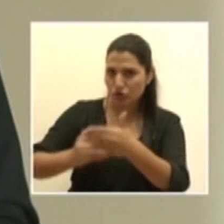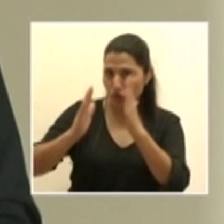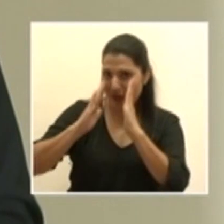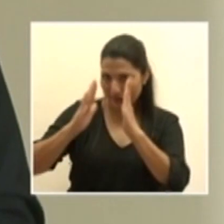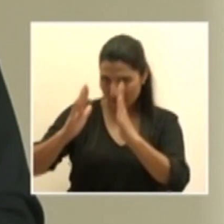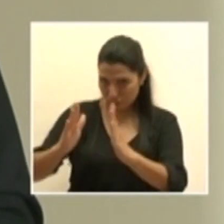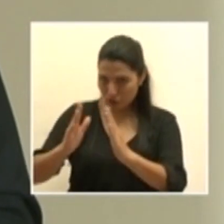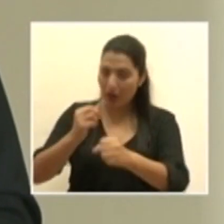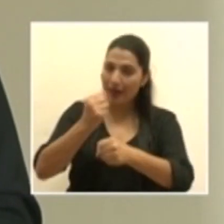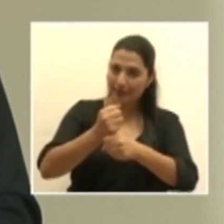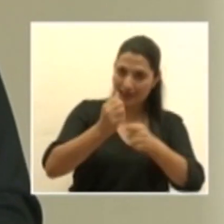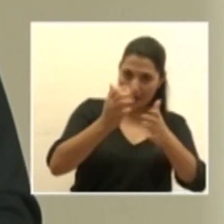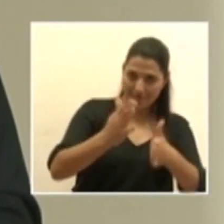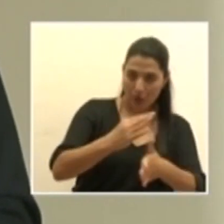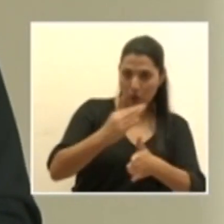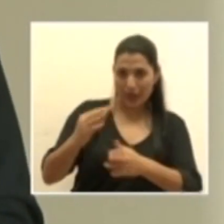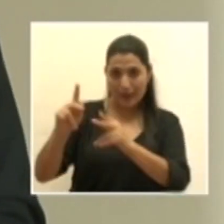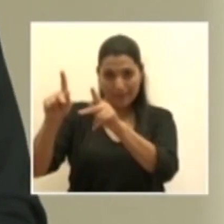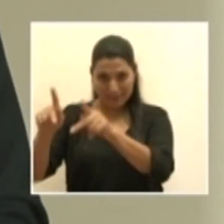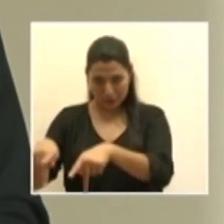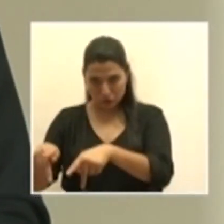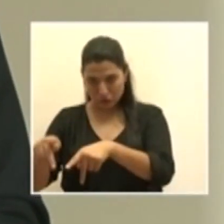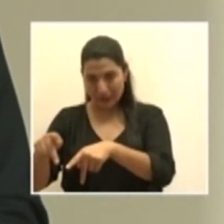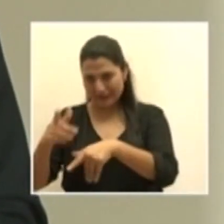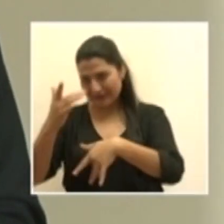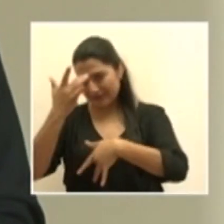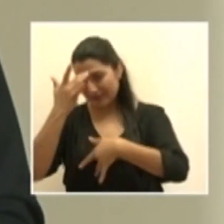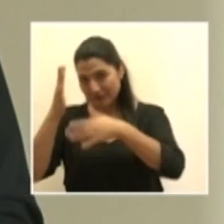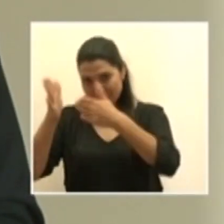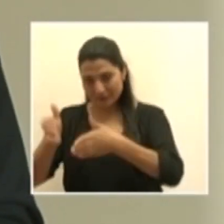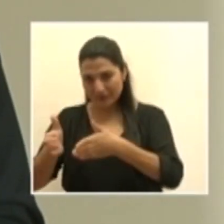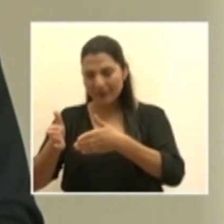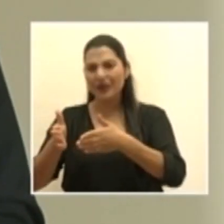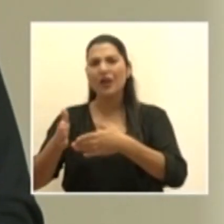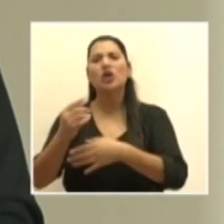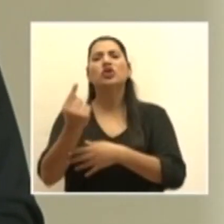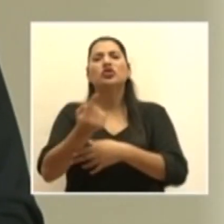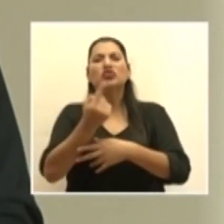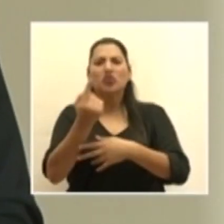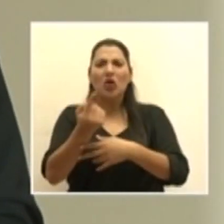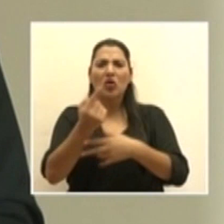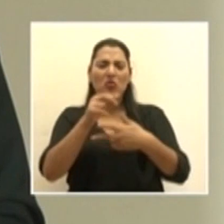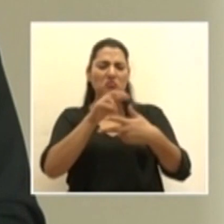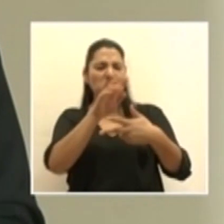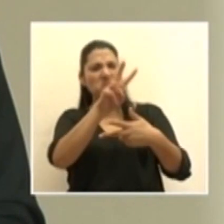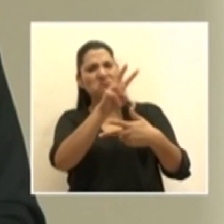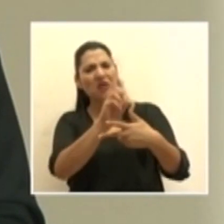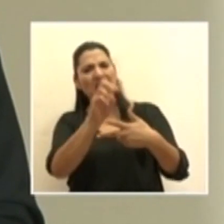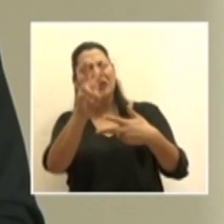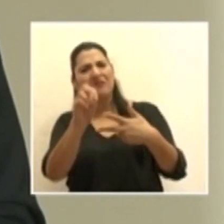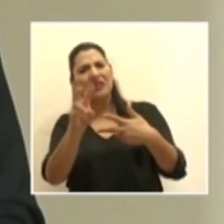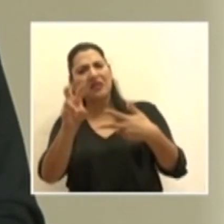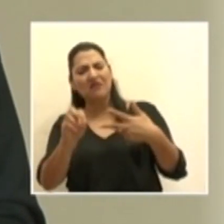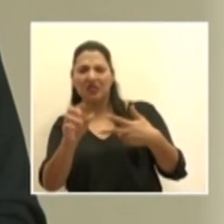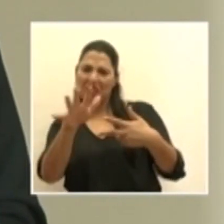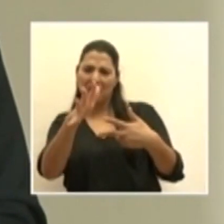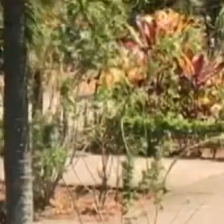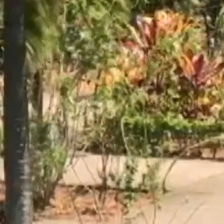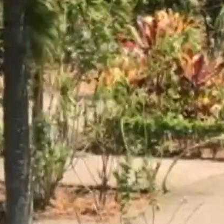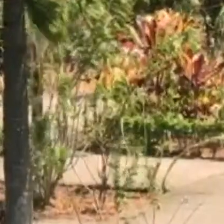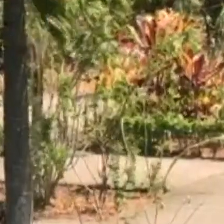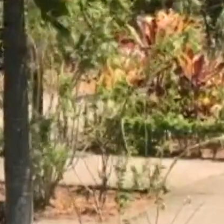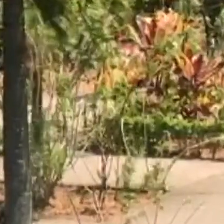funcionarios como de los pacientes, solamente aproximadamente 20 funcionarios de cada uno de estos centros han tenido que irse a